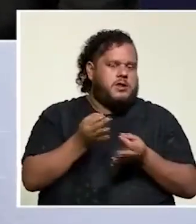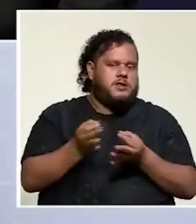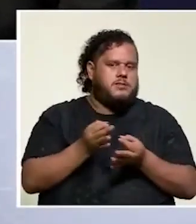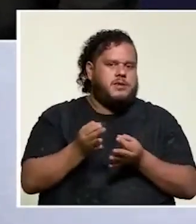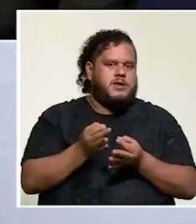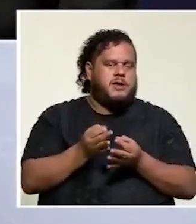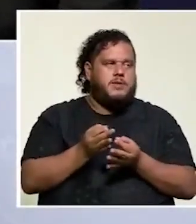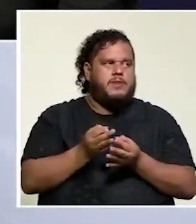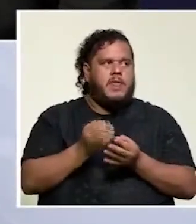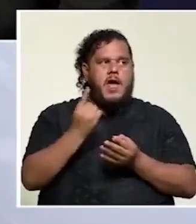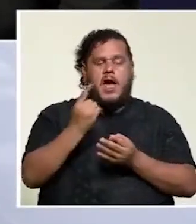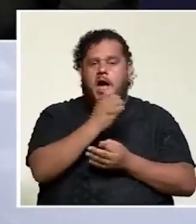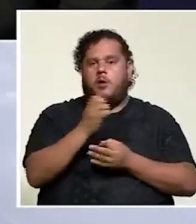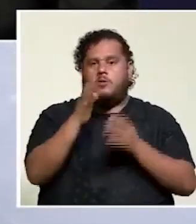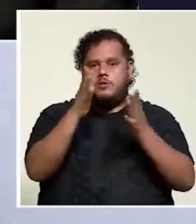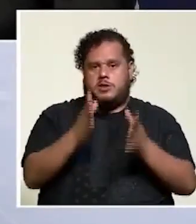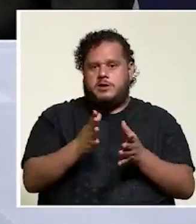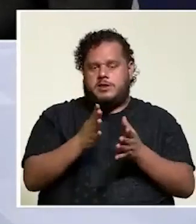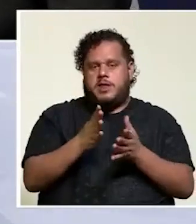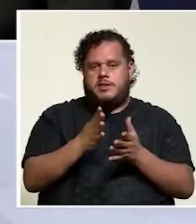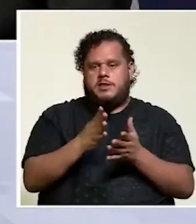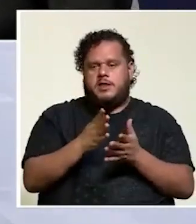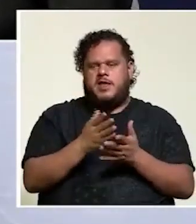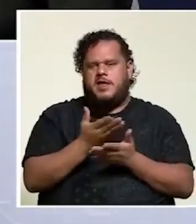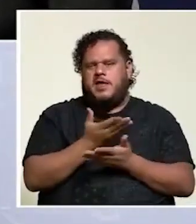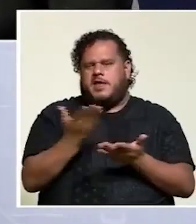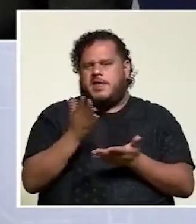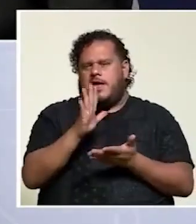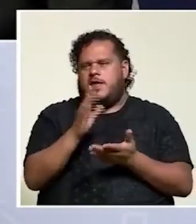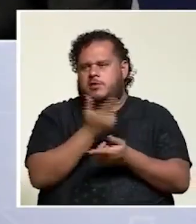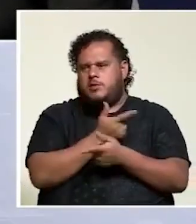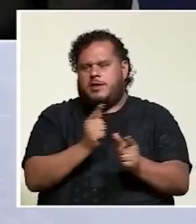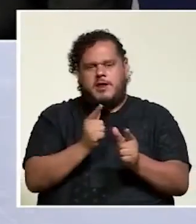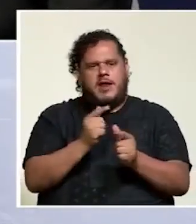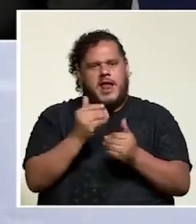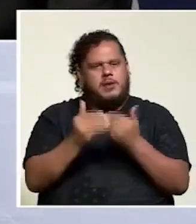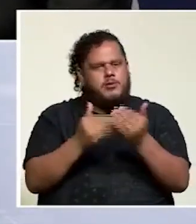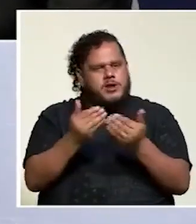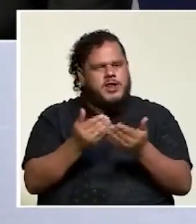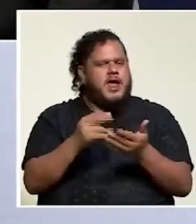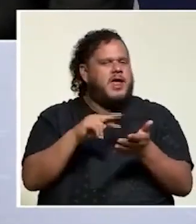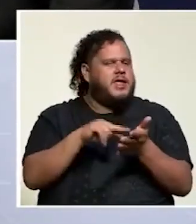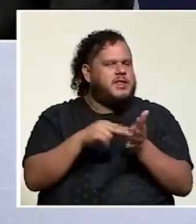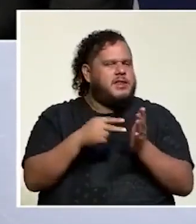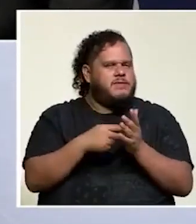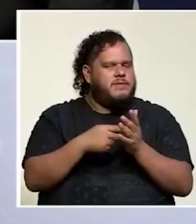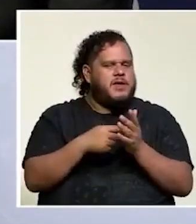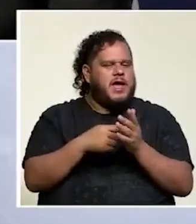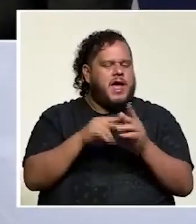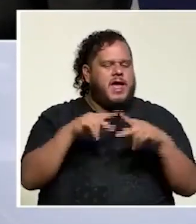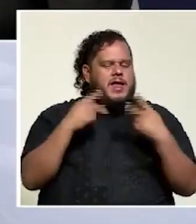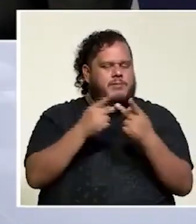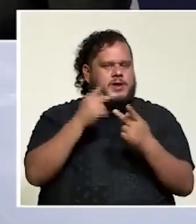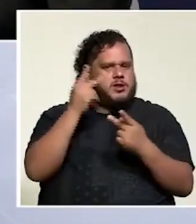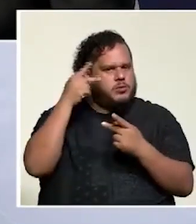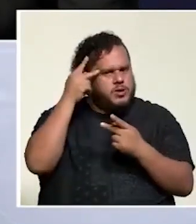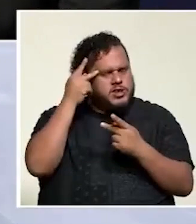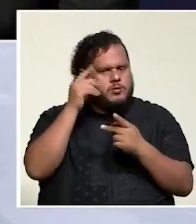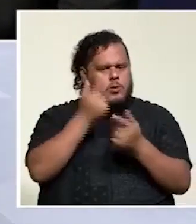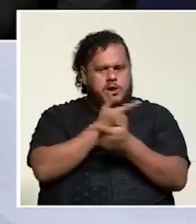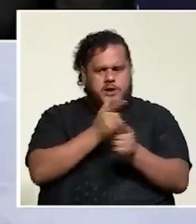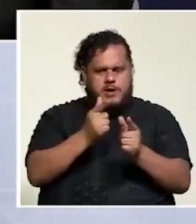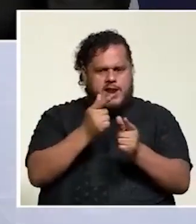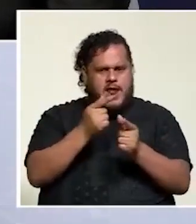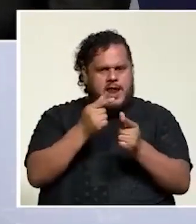a usted, a un costarricense medio, qué es un liberal progresista? ¿Qué es el Partido Liberal Progresista? Bueno, empecemos